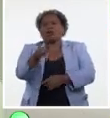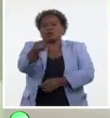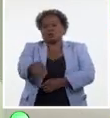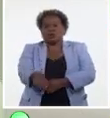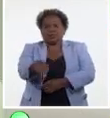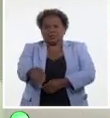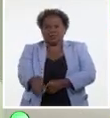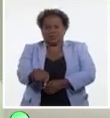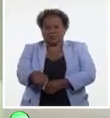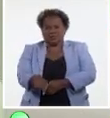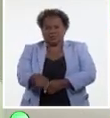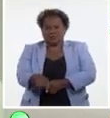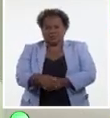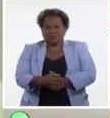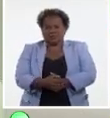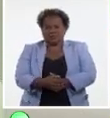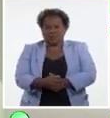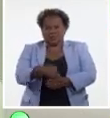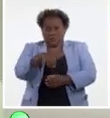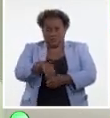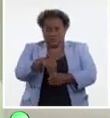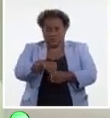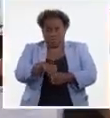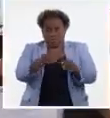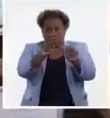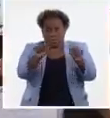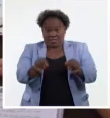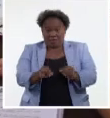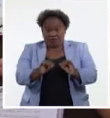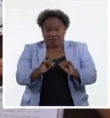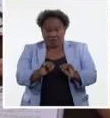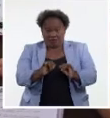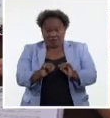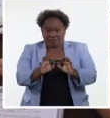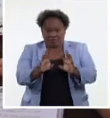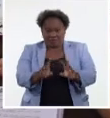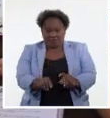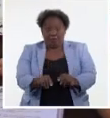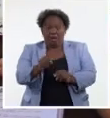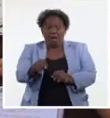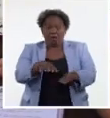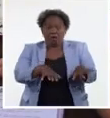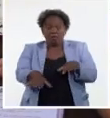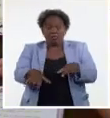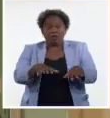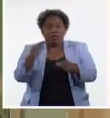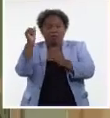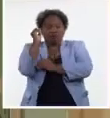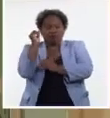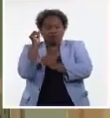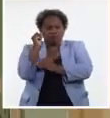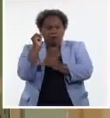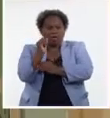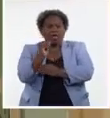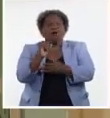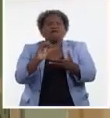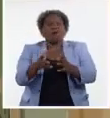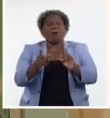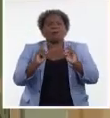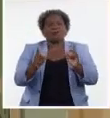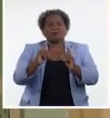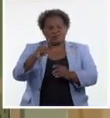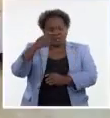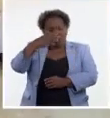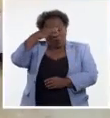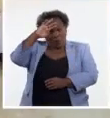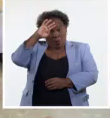en la el sistema informático como tal estas acciones fortalecen uno de los pilares del sistema político cubano en